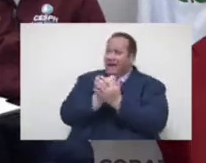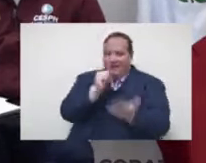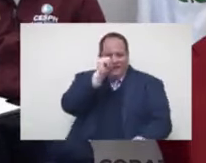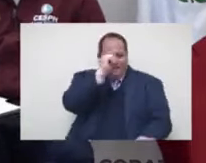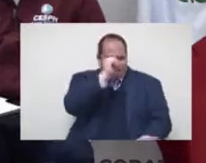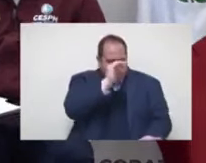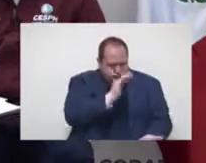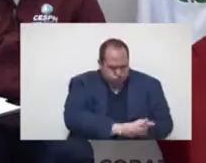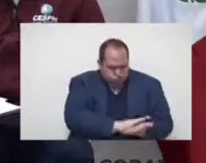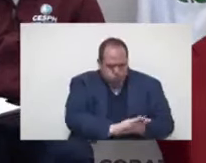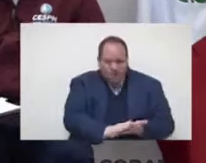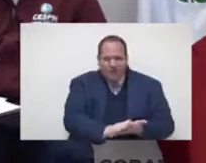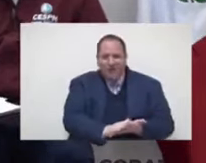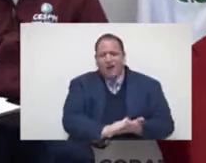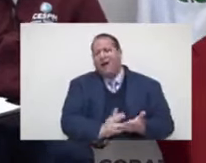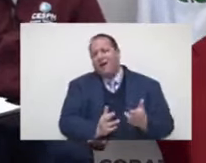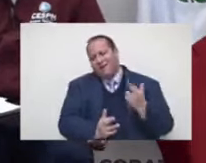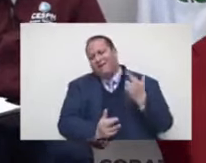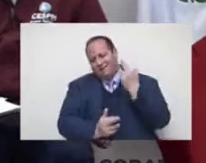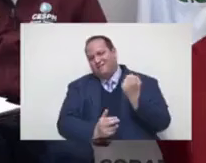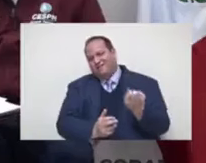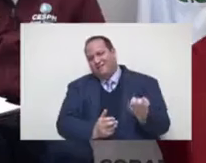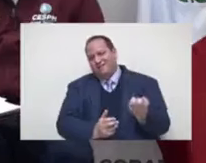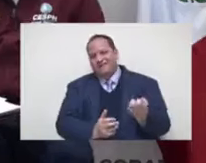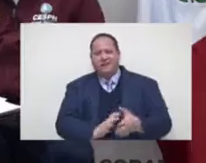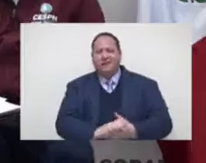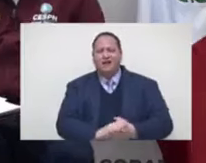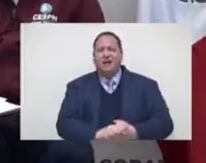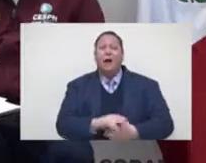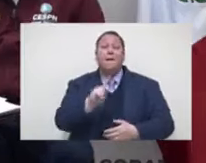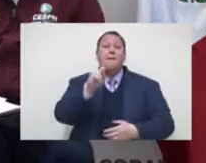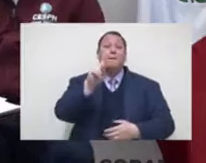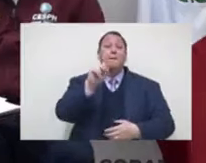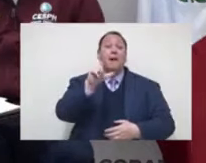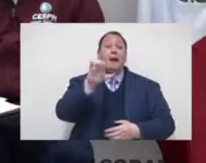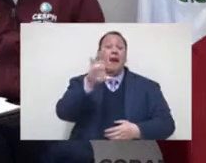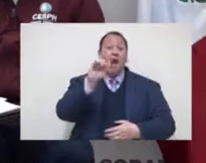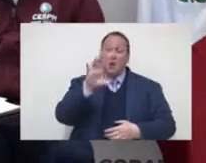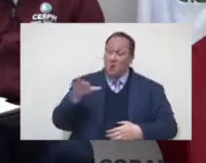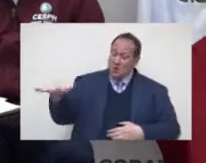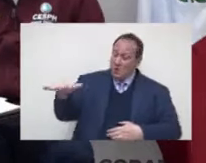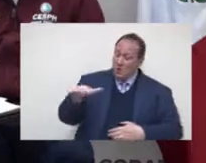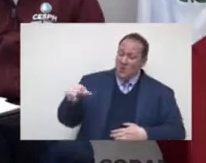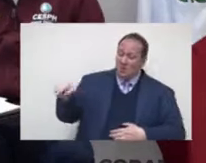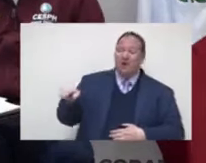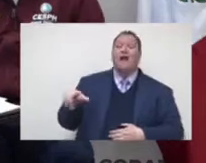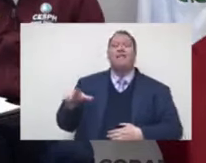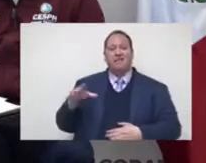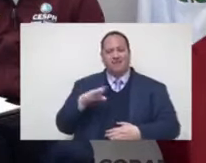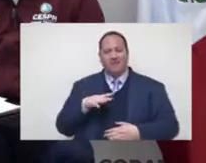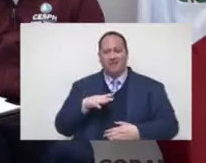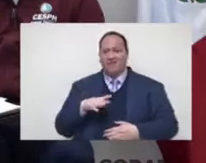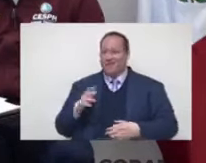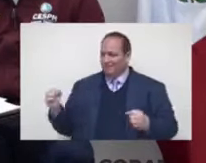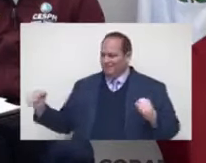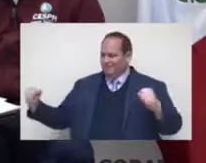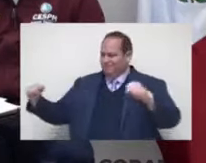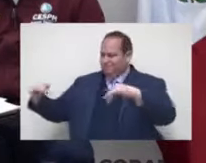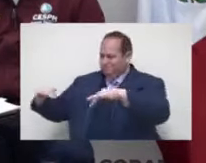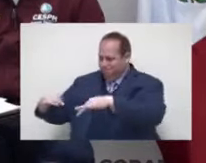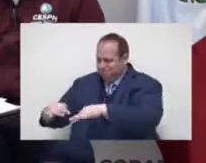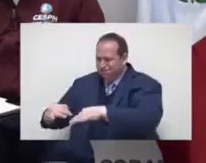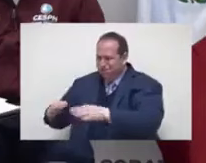que estaba aquí ya dando lata, ¿no? La parte de Palaco, que es una de las más importantes, tiene y se topa en